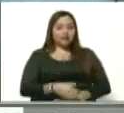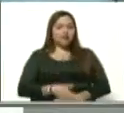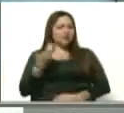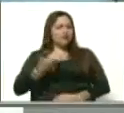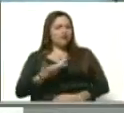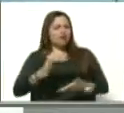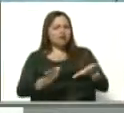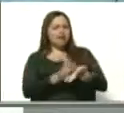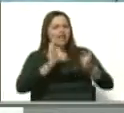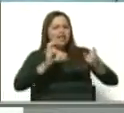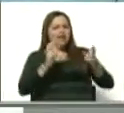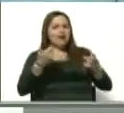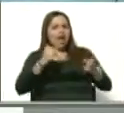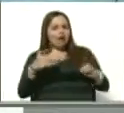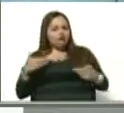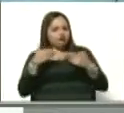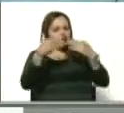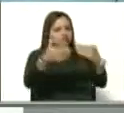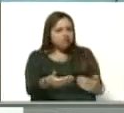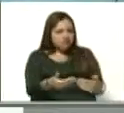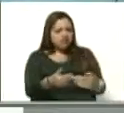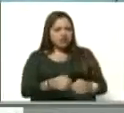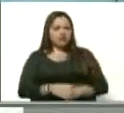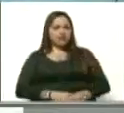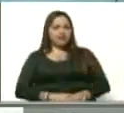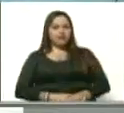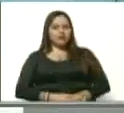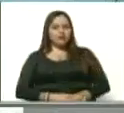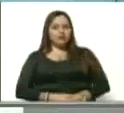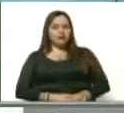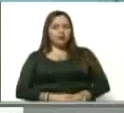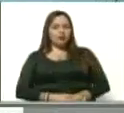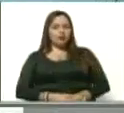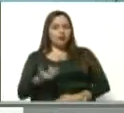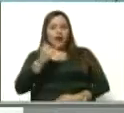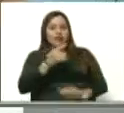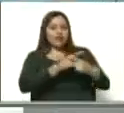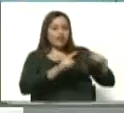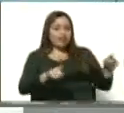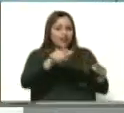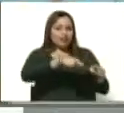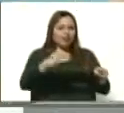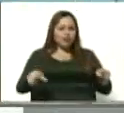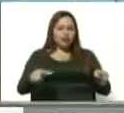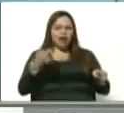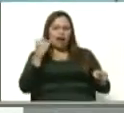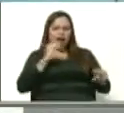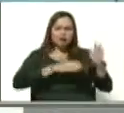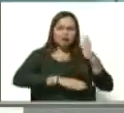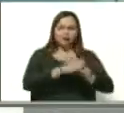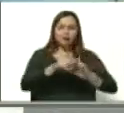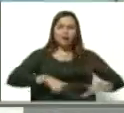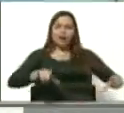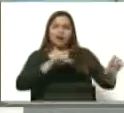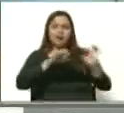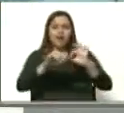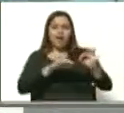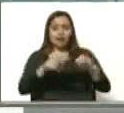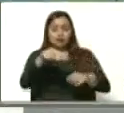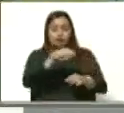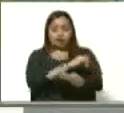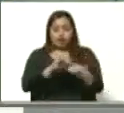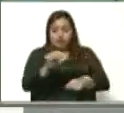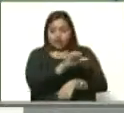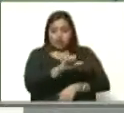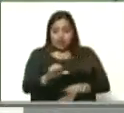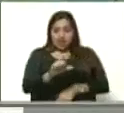tema de ser progresista. ¿Con qué se va o qué diferencia tienen las personas que de pronto vayan a una sala de teatro este fin de semana a